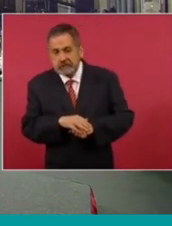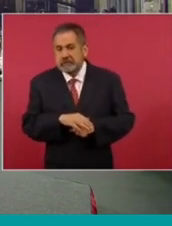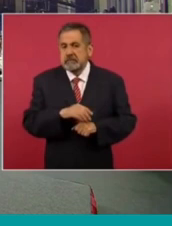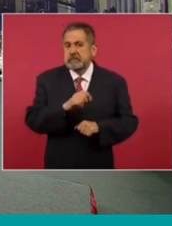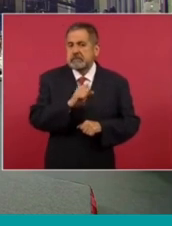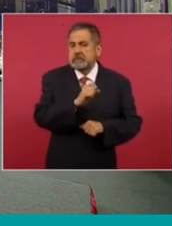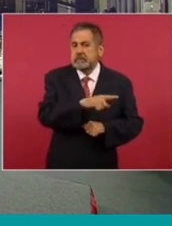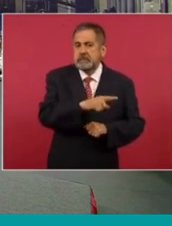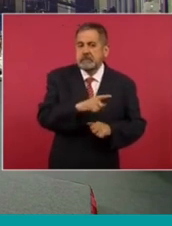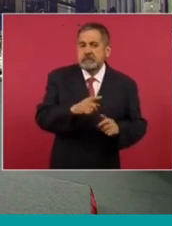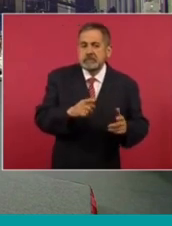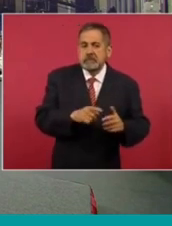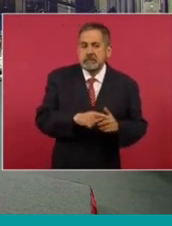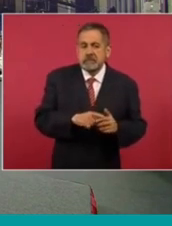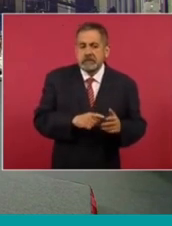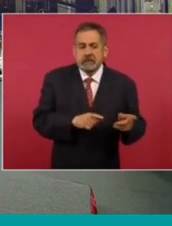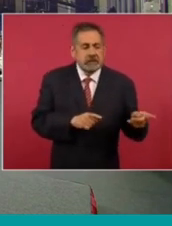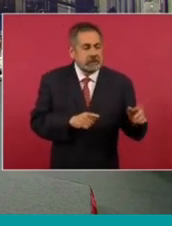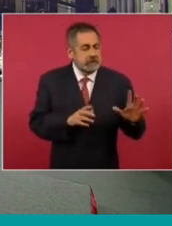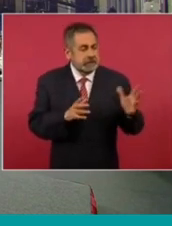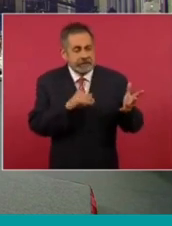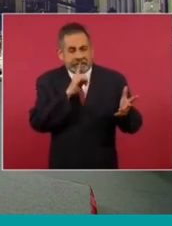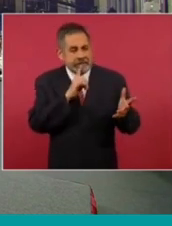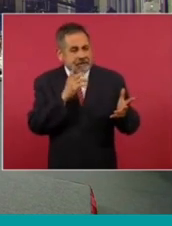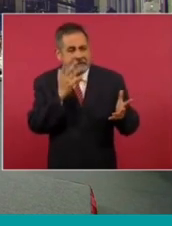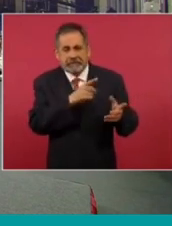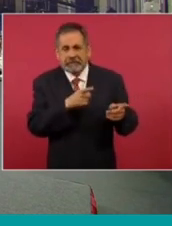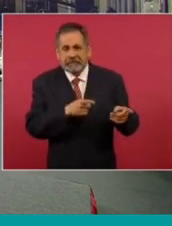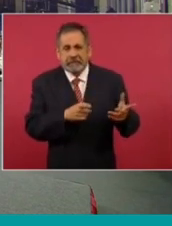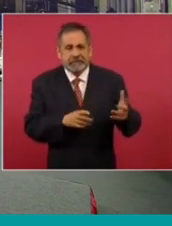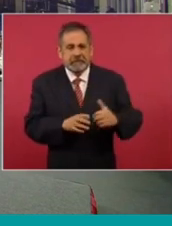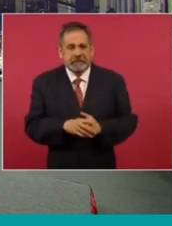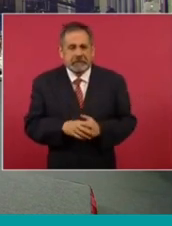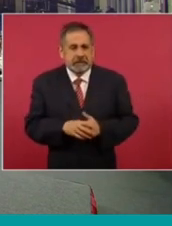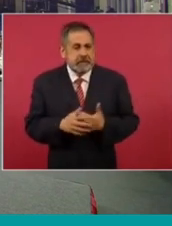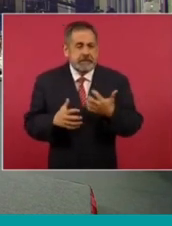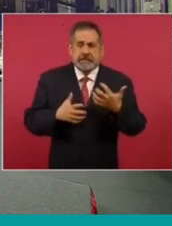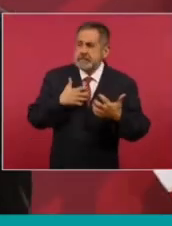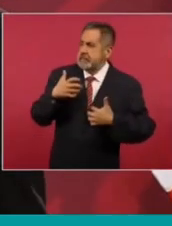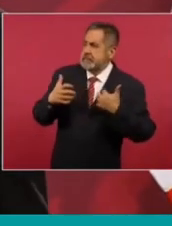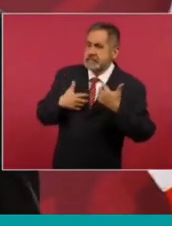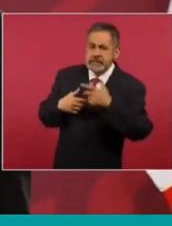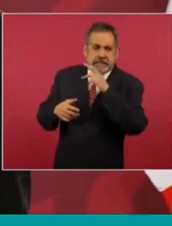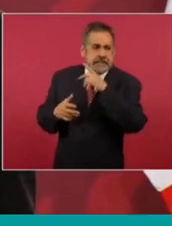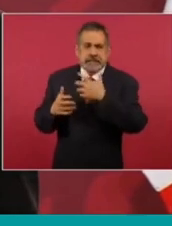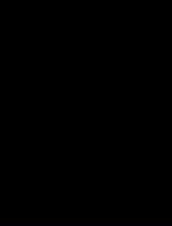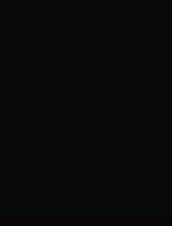burdos en su desesperación.